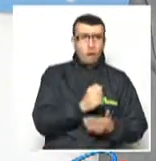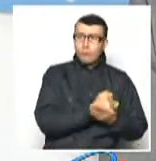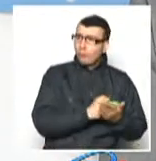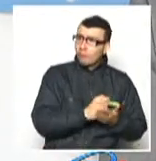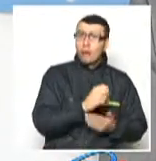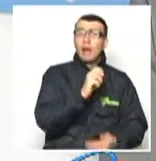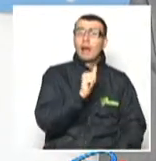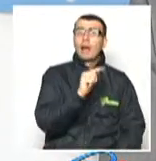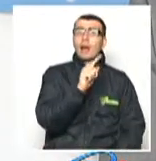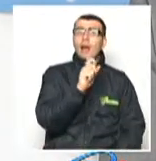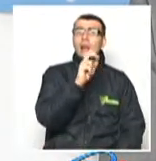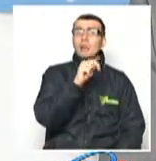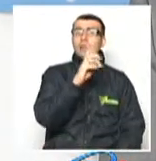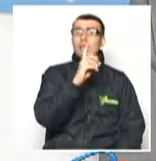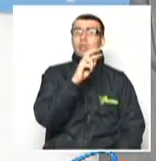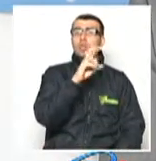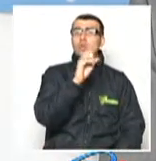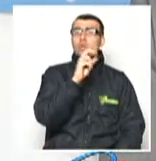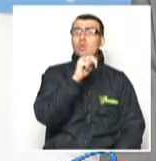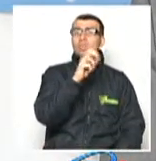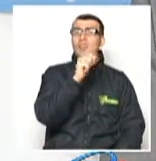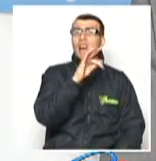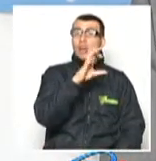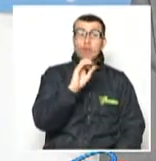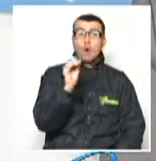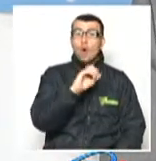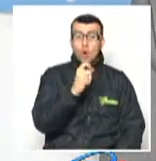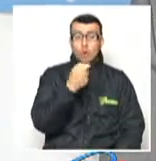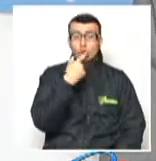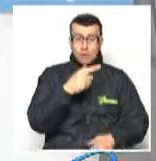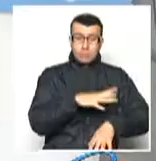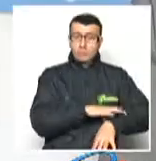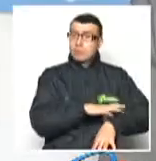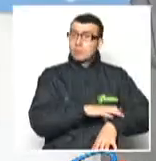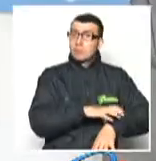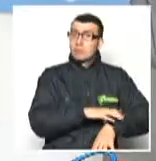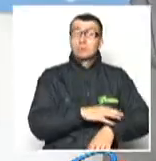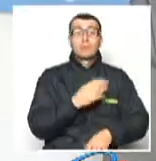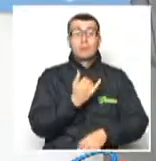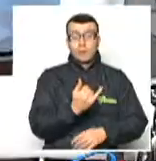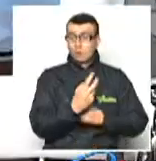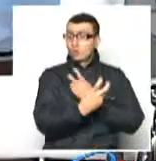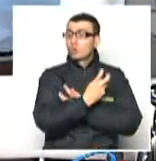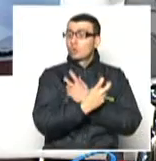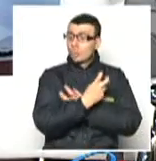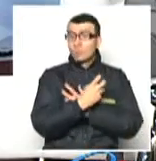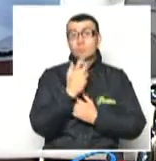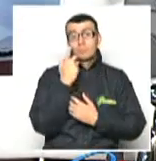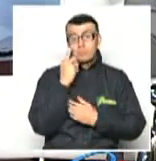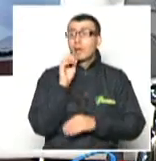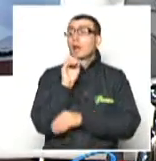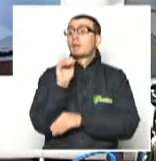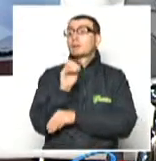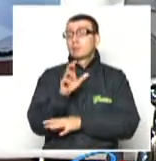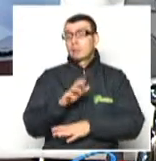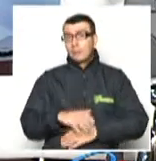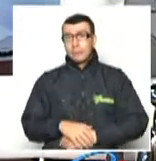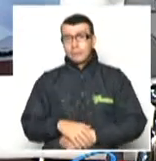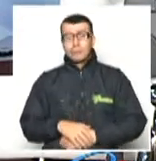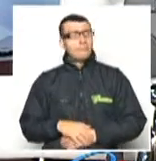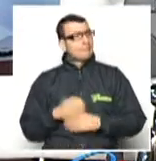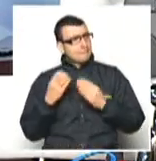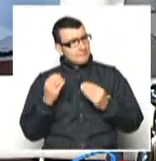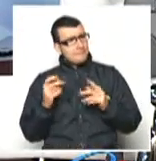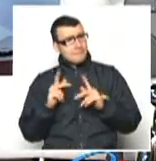con los alendronatos o con los medicamentos de la osteoporosis en los huesos de los maxilares. Eso es muy importante porque estamos viendo muchos